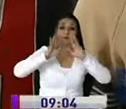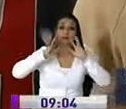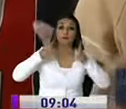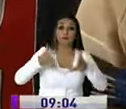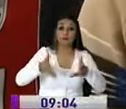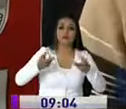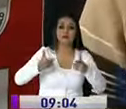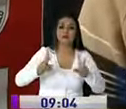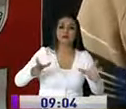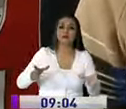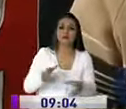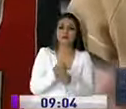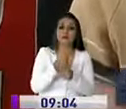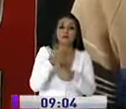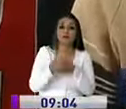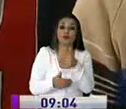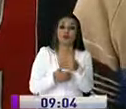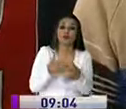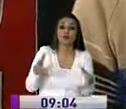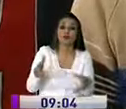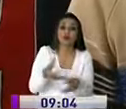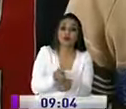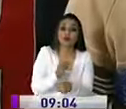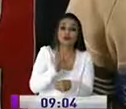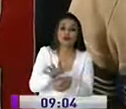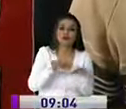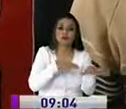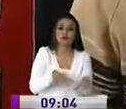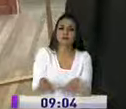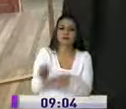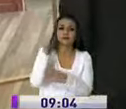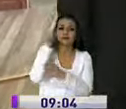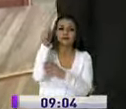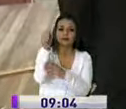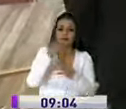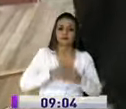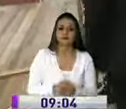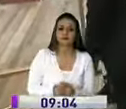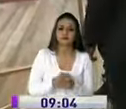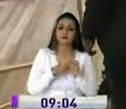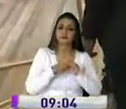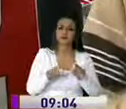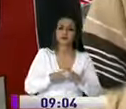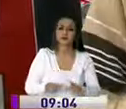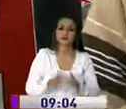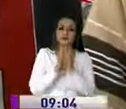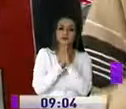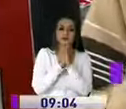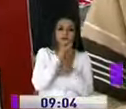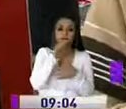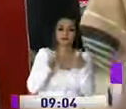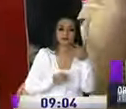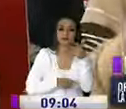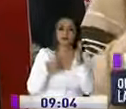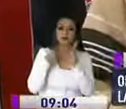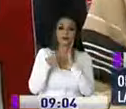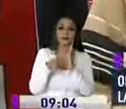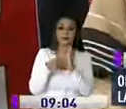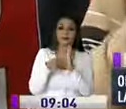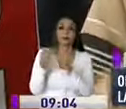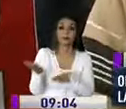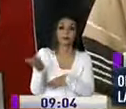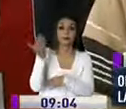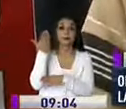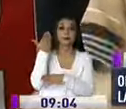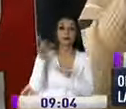va recuperando por legítima acción sus derechos. Tienen varias solicitudes. Entre ellos está el cumplimiento de